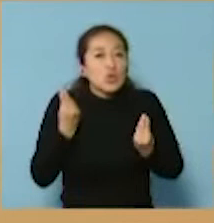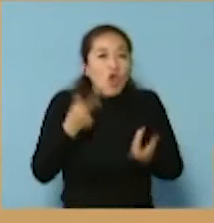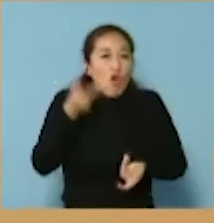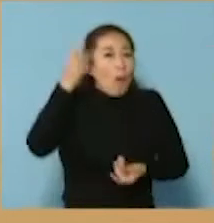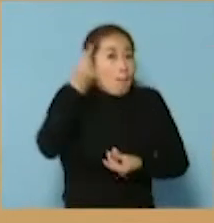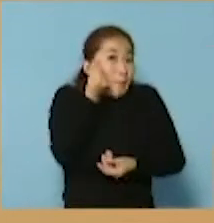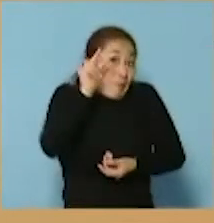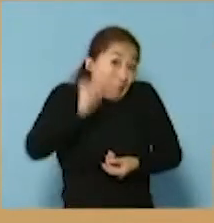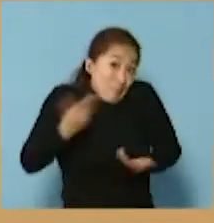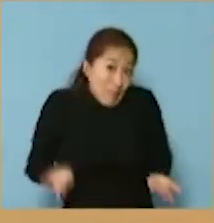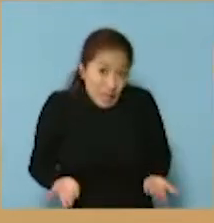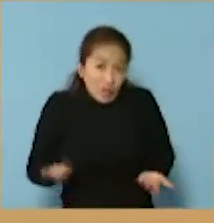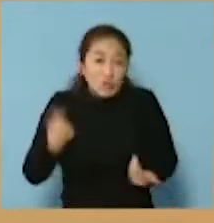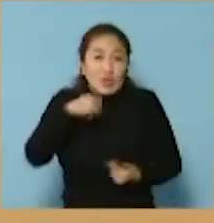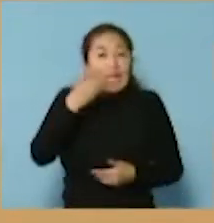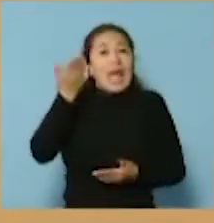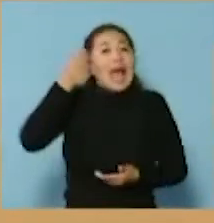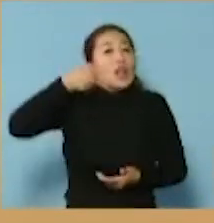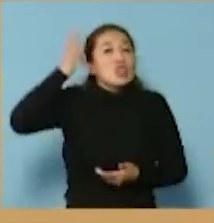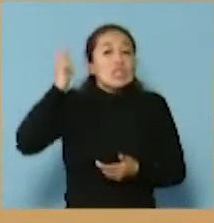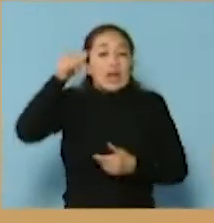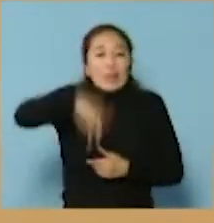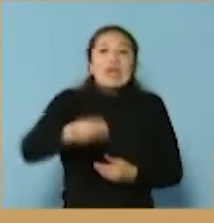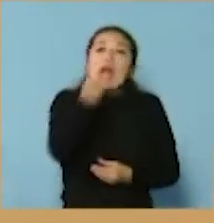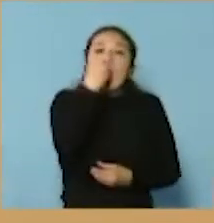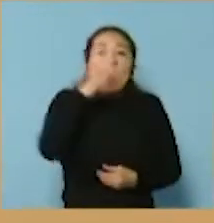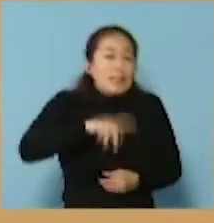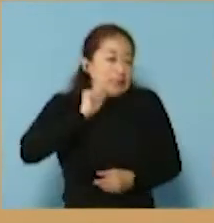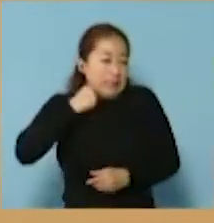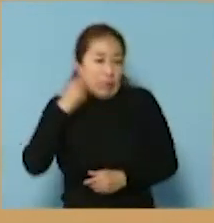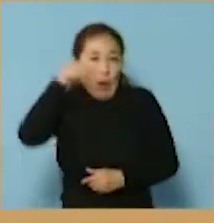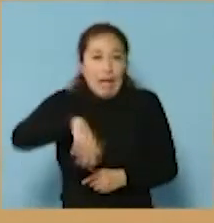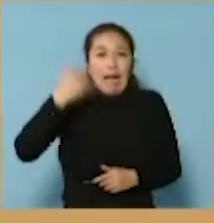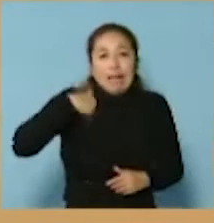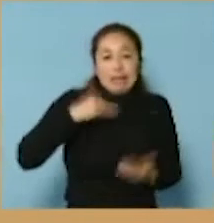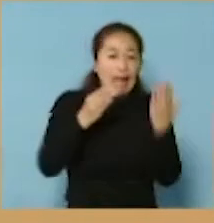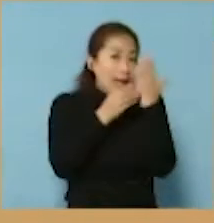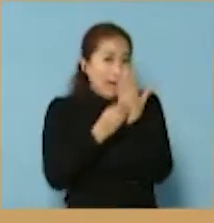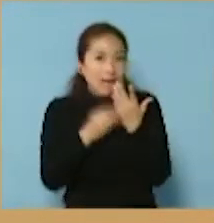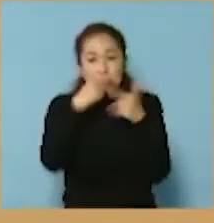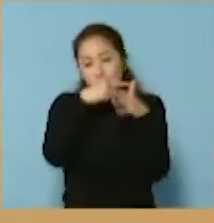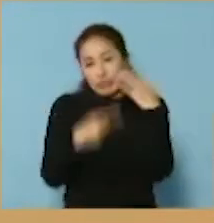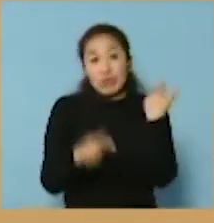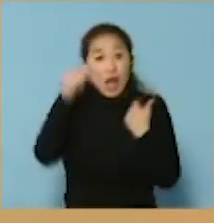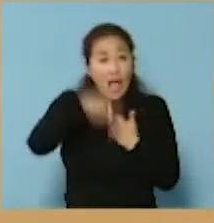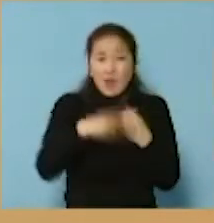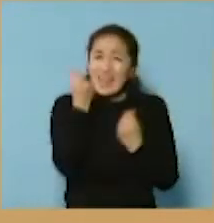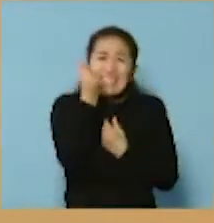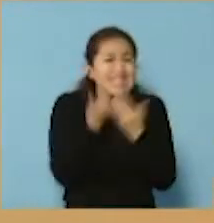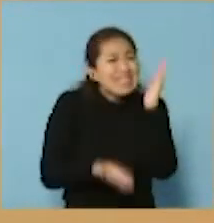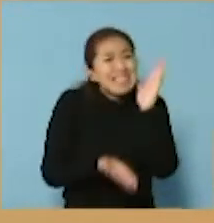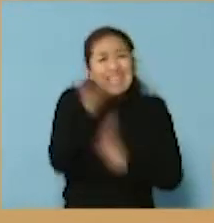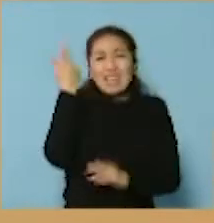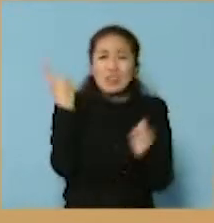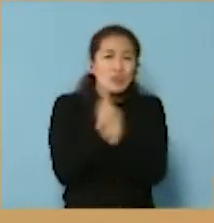competitivos porque antes por último los chilenos venían a comer rico a la argentina como mecánico pero ahora está carísimo